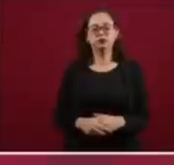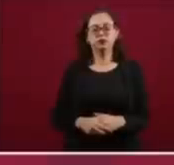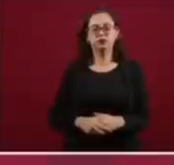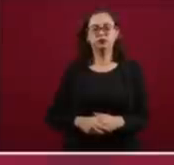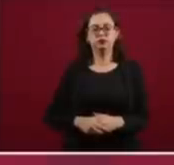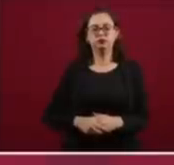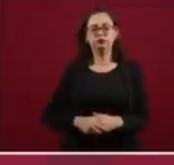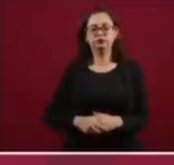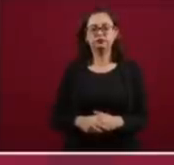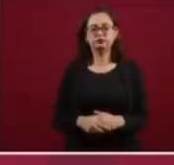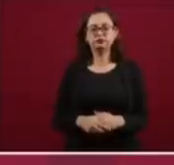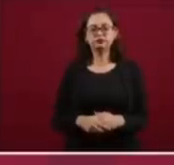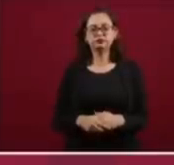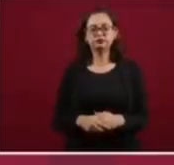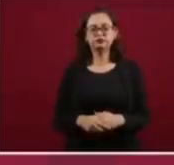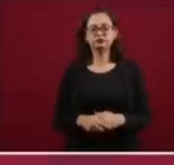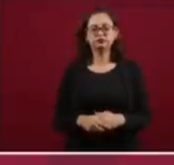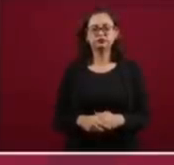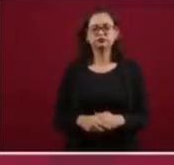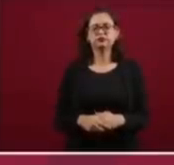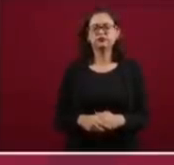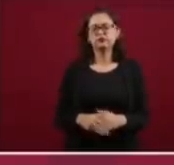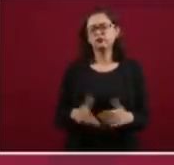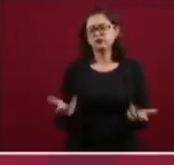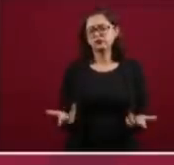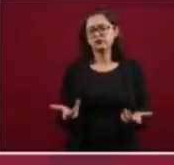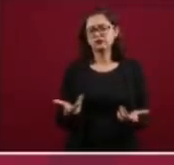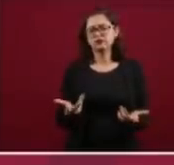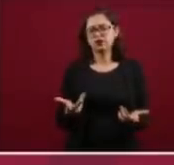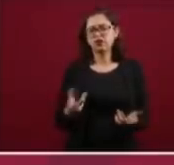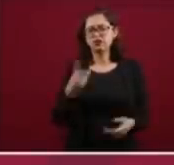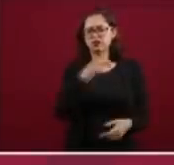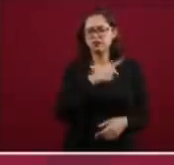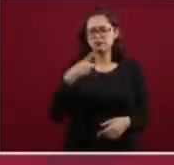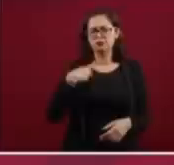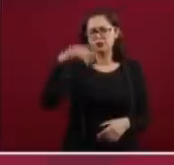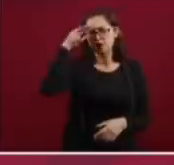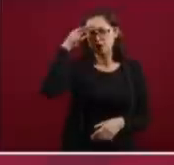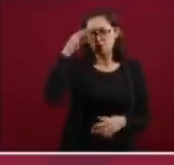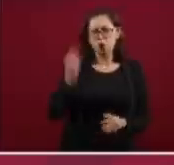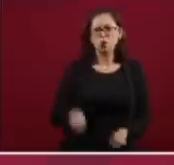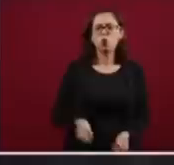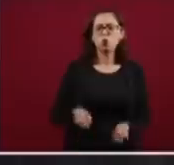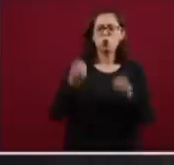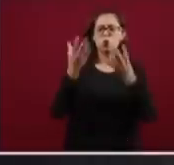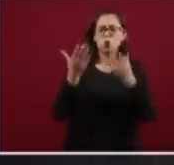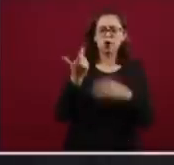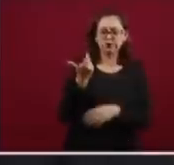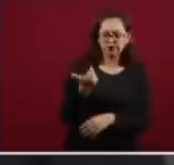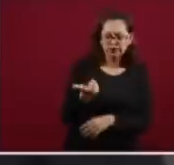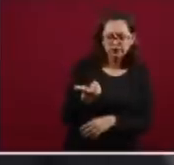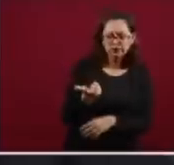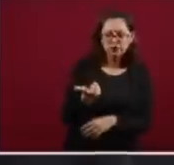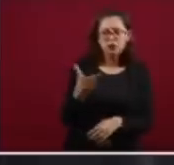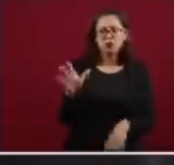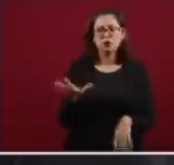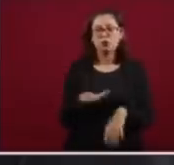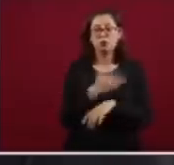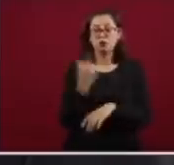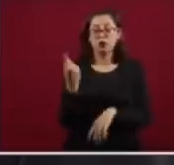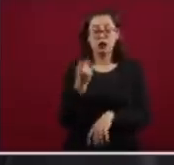que es un buen referente la cantidad pero cuando es así